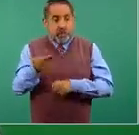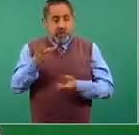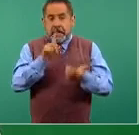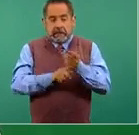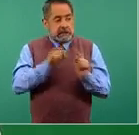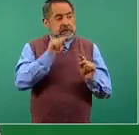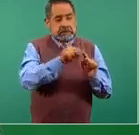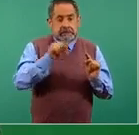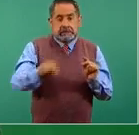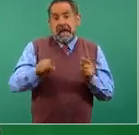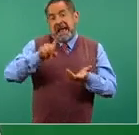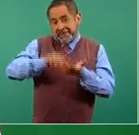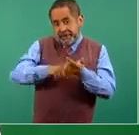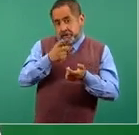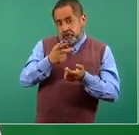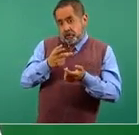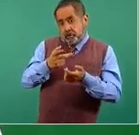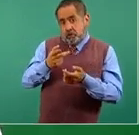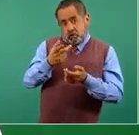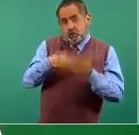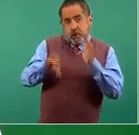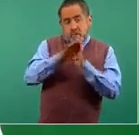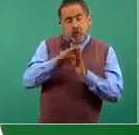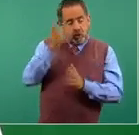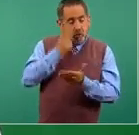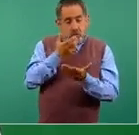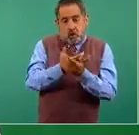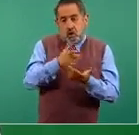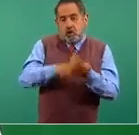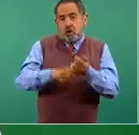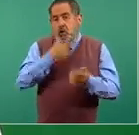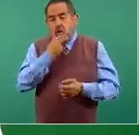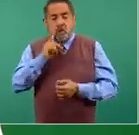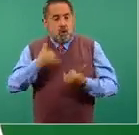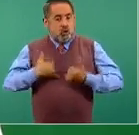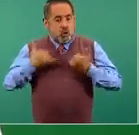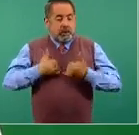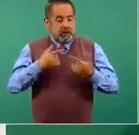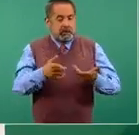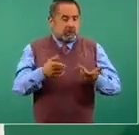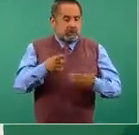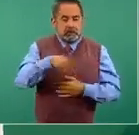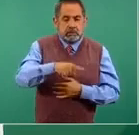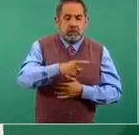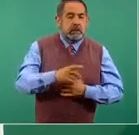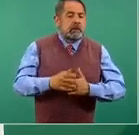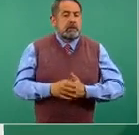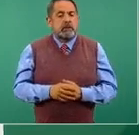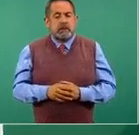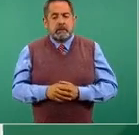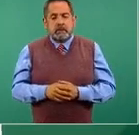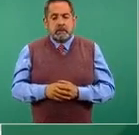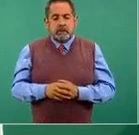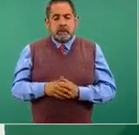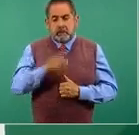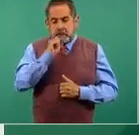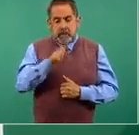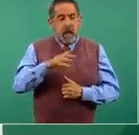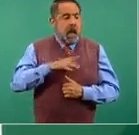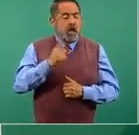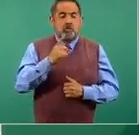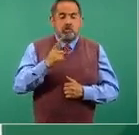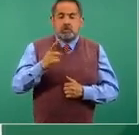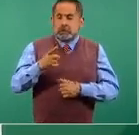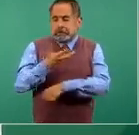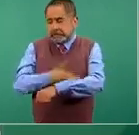donde estuvieron alojados estos muchachos y muchachas, estas personas jóvenes, y hay un operativo